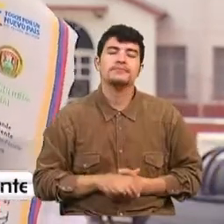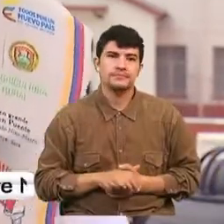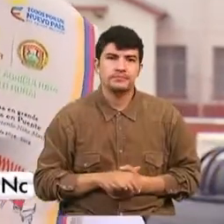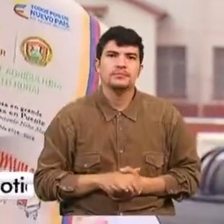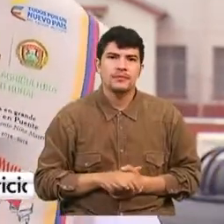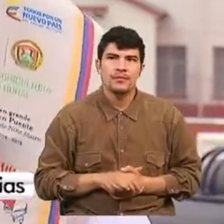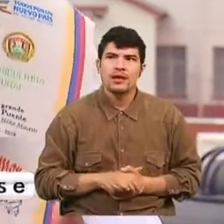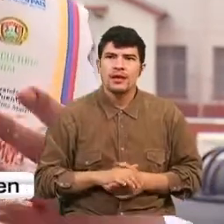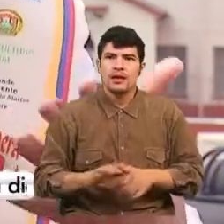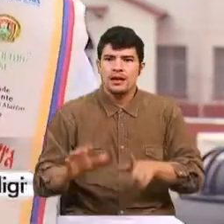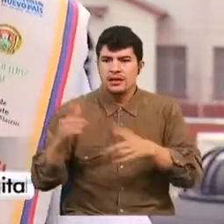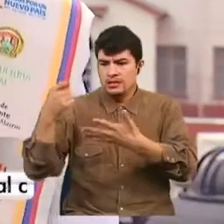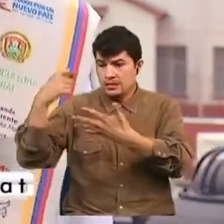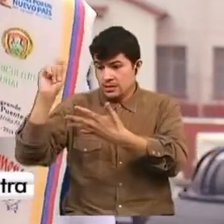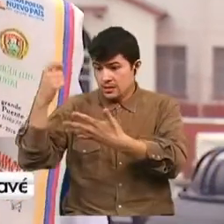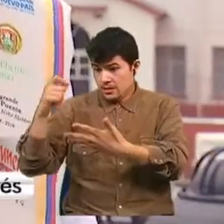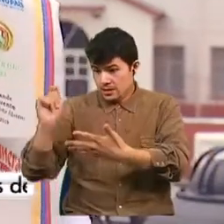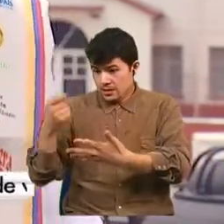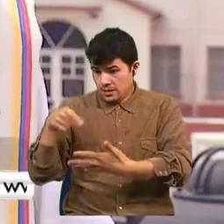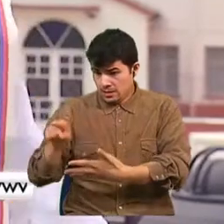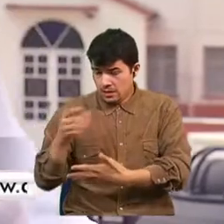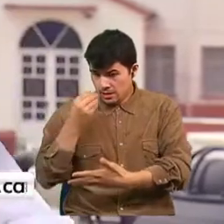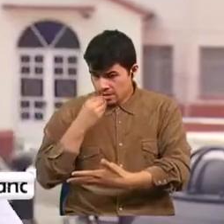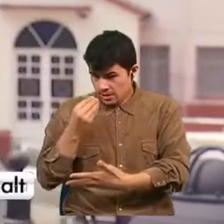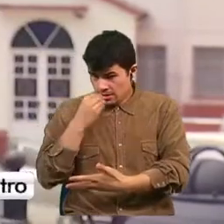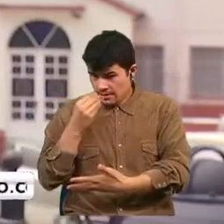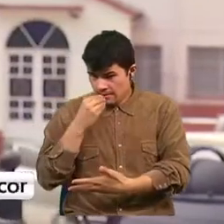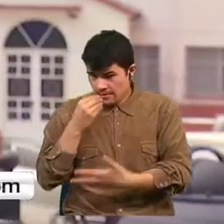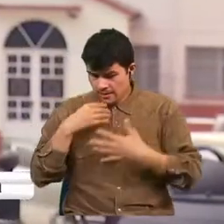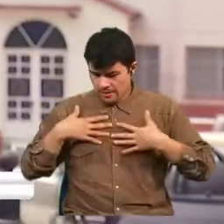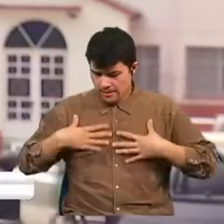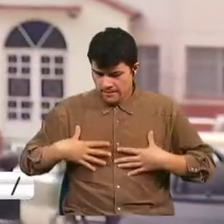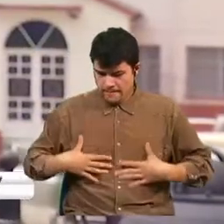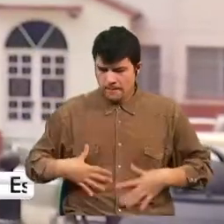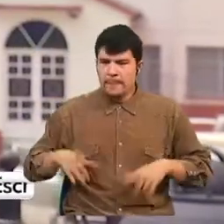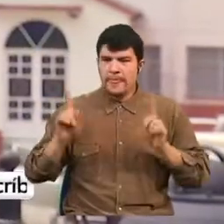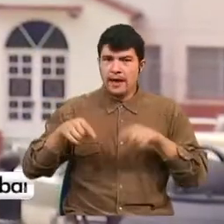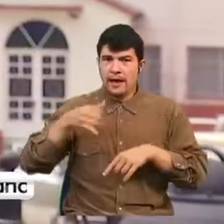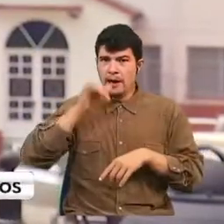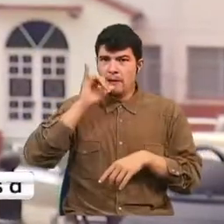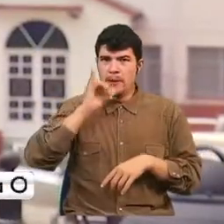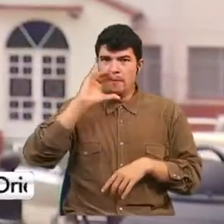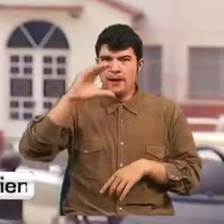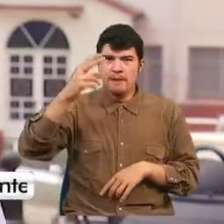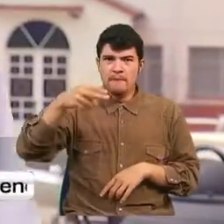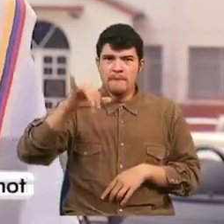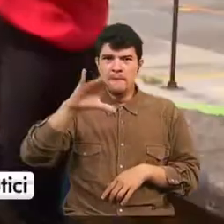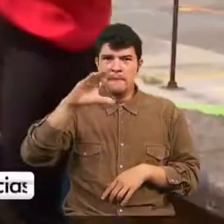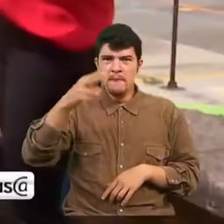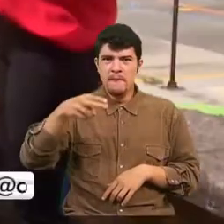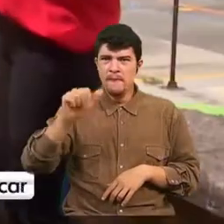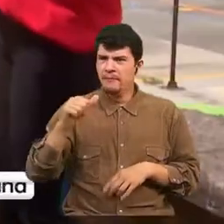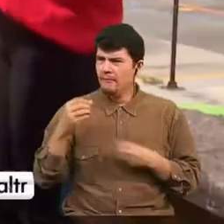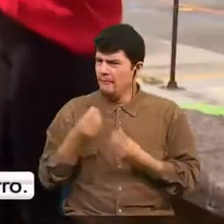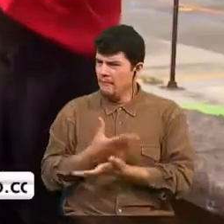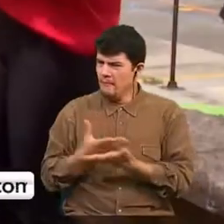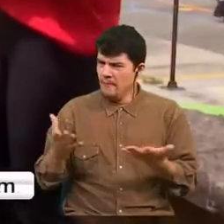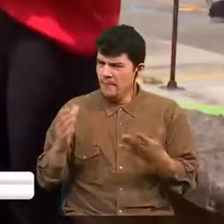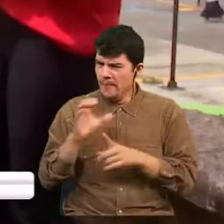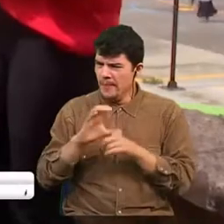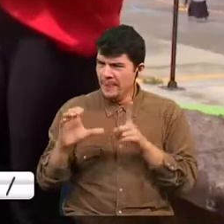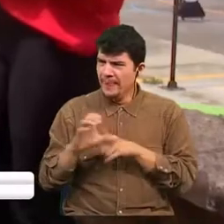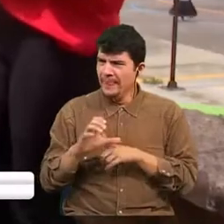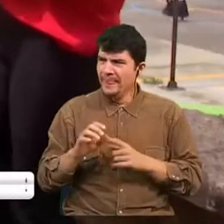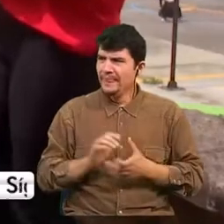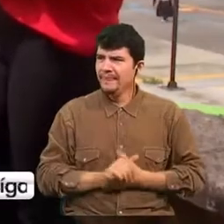se califica el piquete, el traje y la chicha, lo que consumen también. Bueno, pues mucha cultura, vemos entonces, John. Así